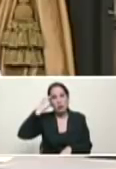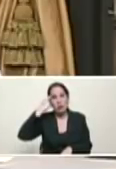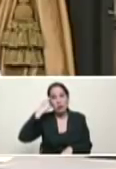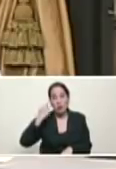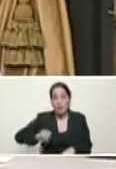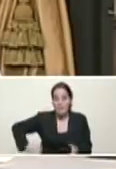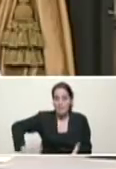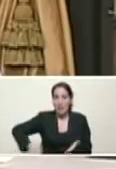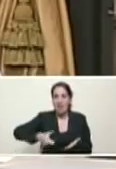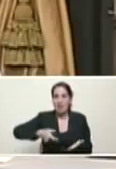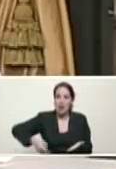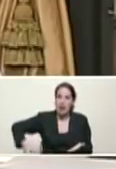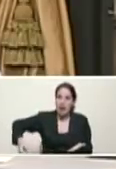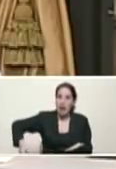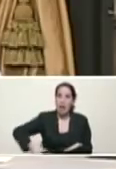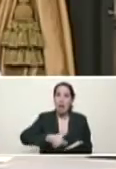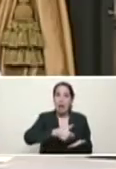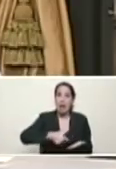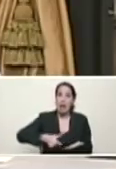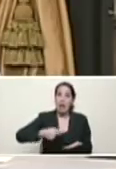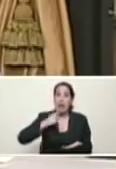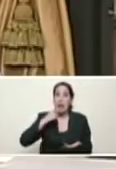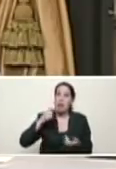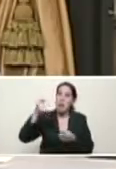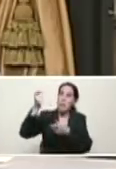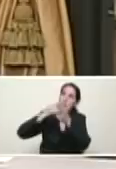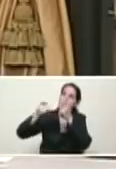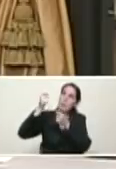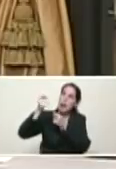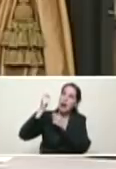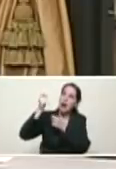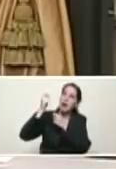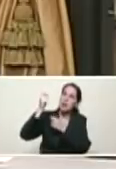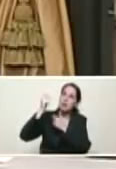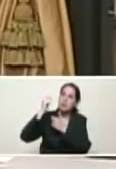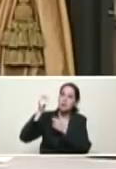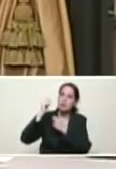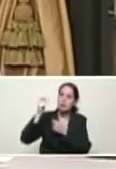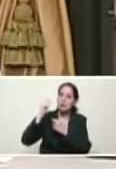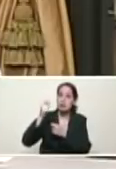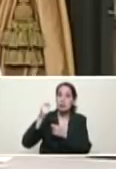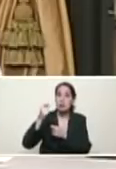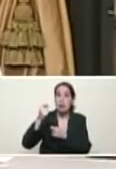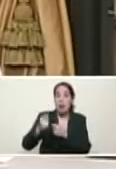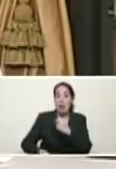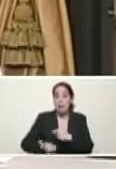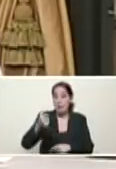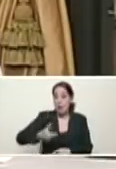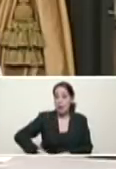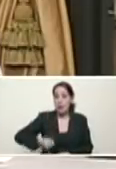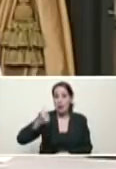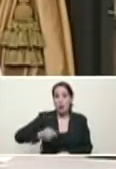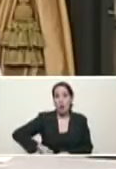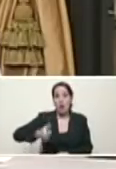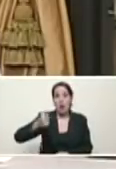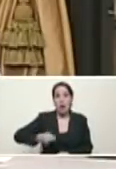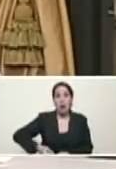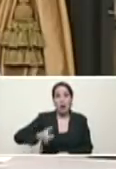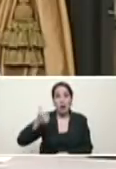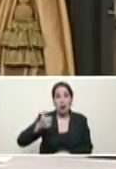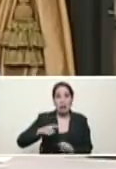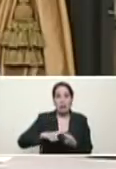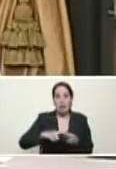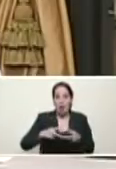metra, la temporada de papagayo, la temporada de perinola, la temporada